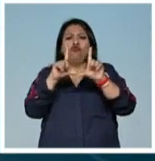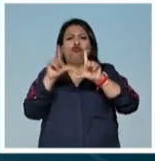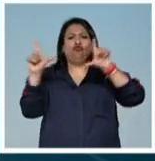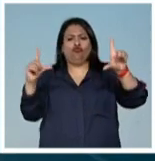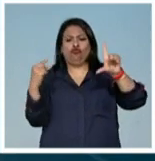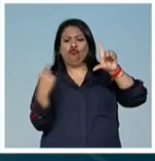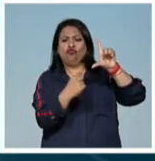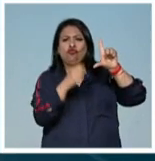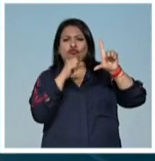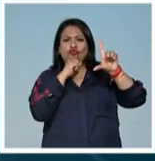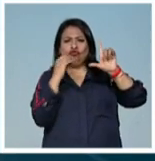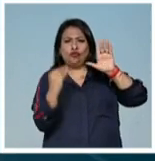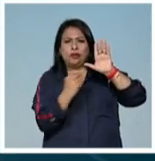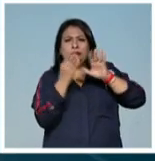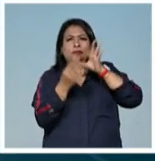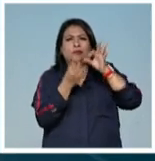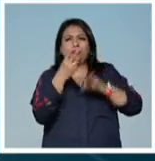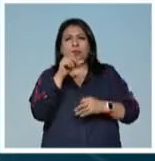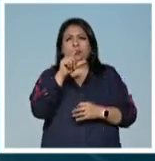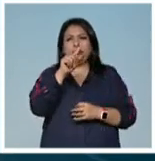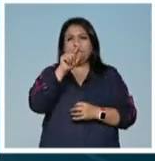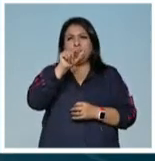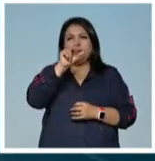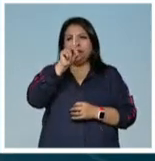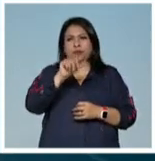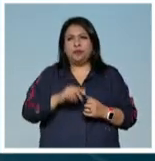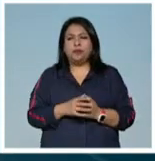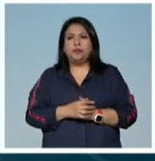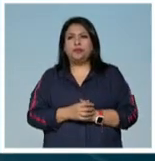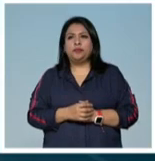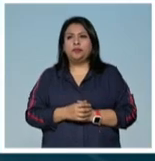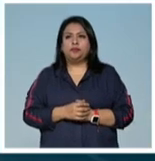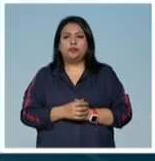pantalla. Noticias 22, Alberto Aranda.